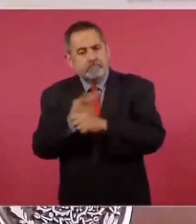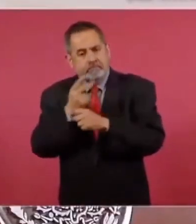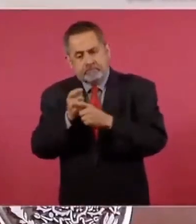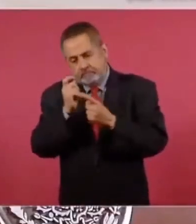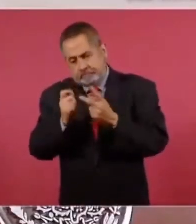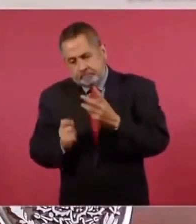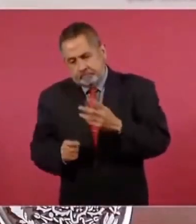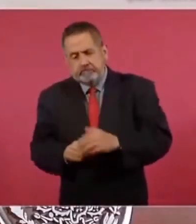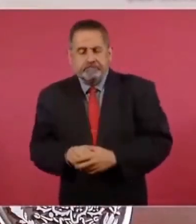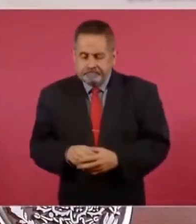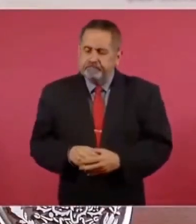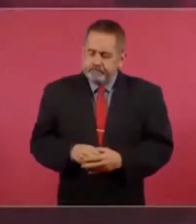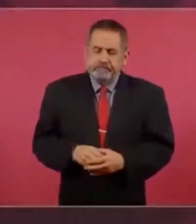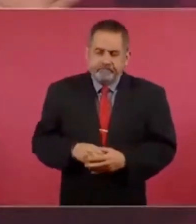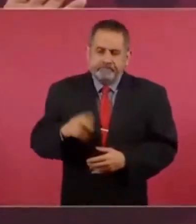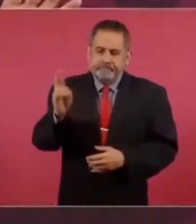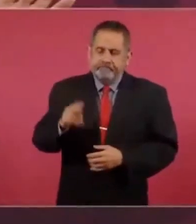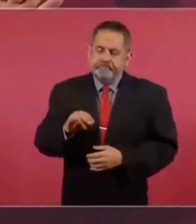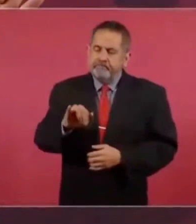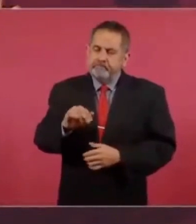y sí fue un asesinato